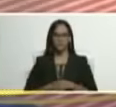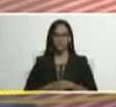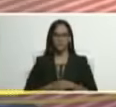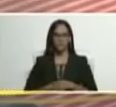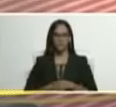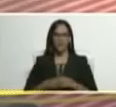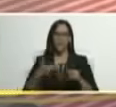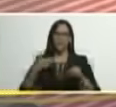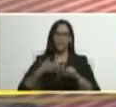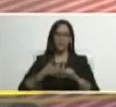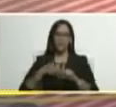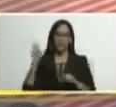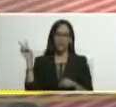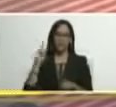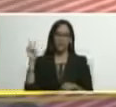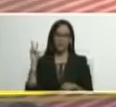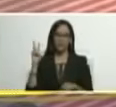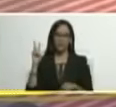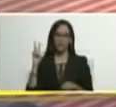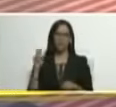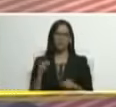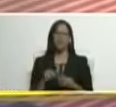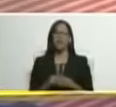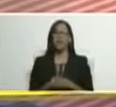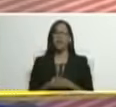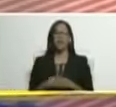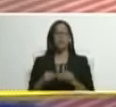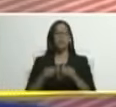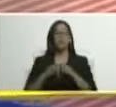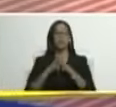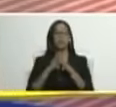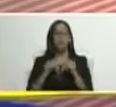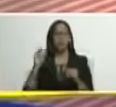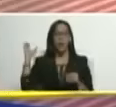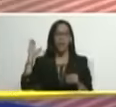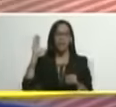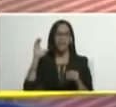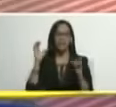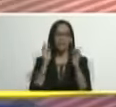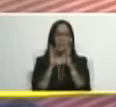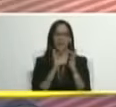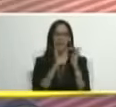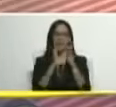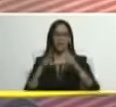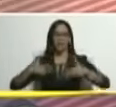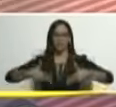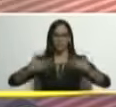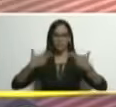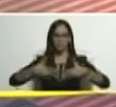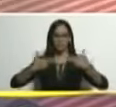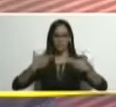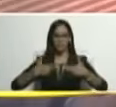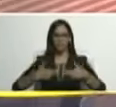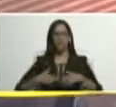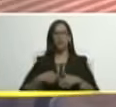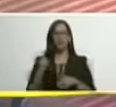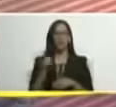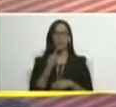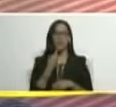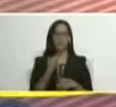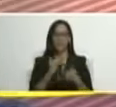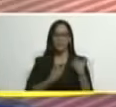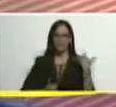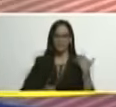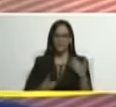de Petróleos de Venezuela a lo largo y ancho del país, conectados en videoconferencia, como decía el